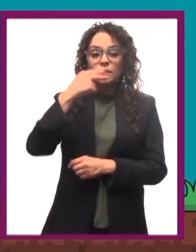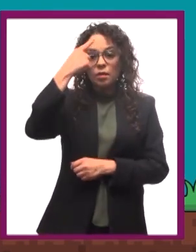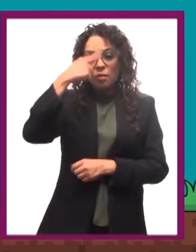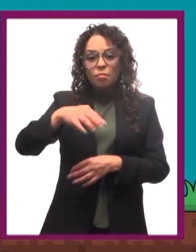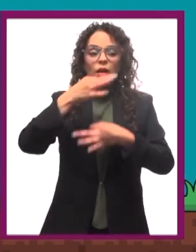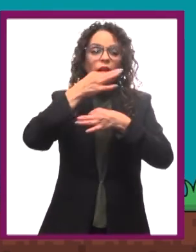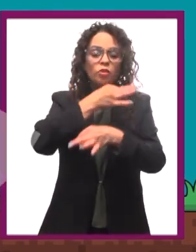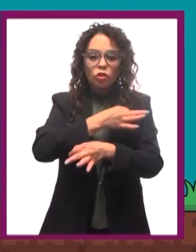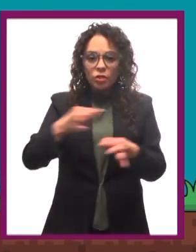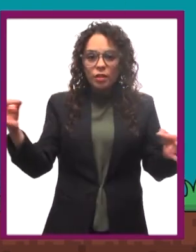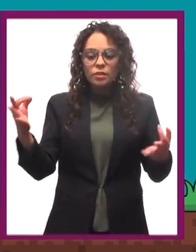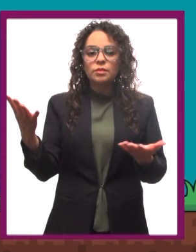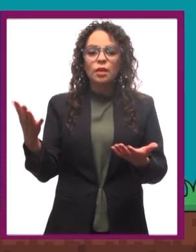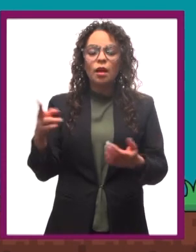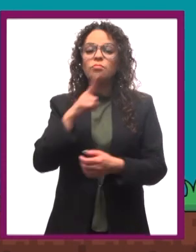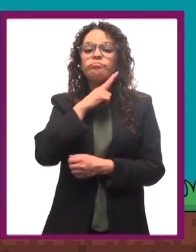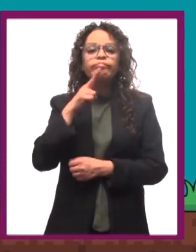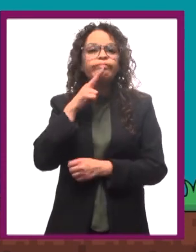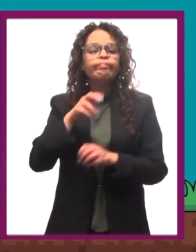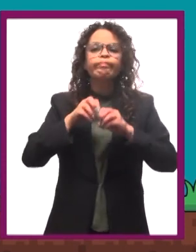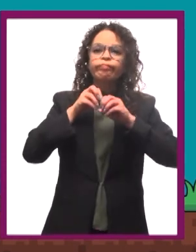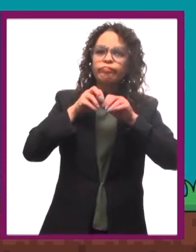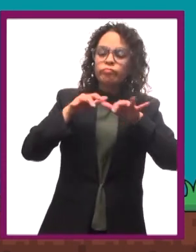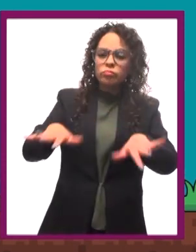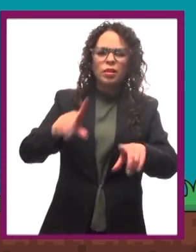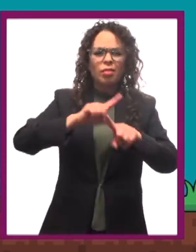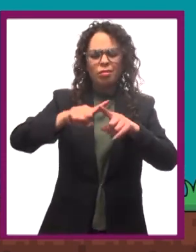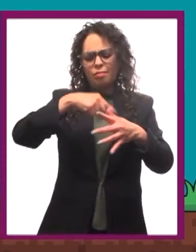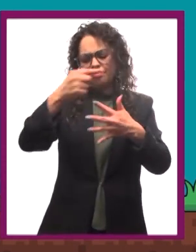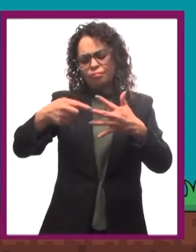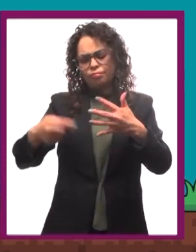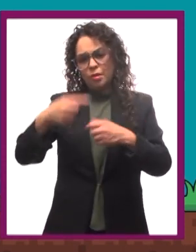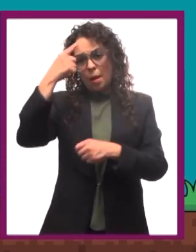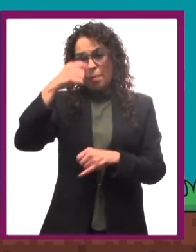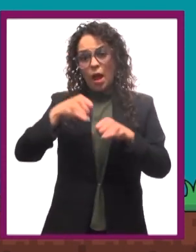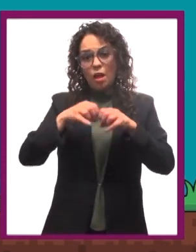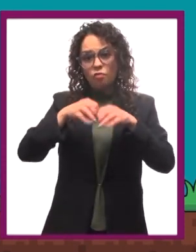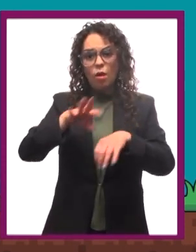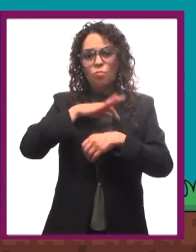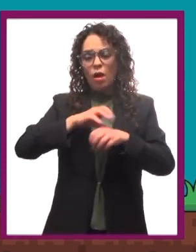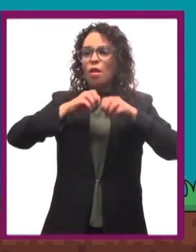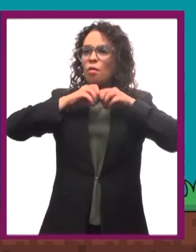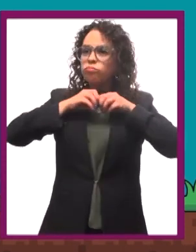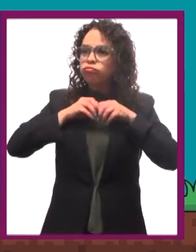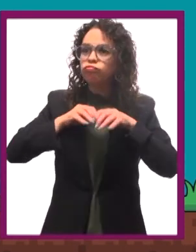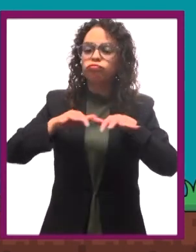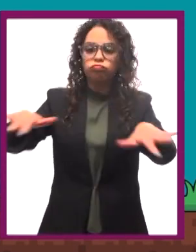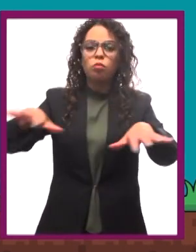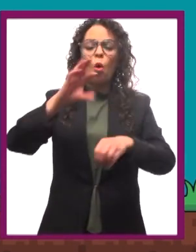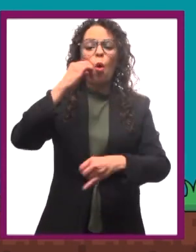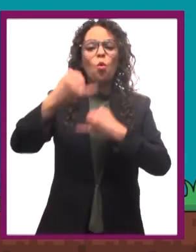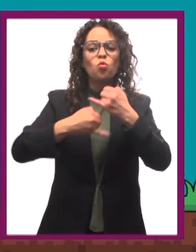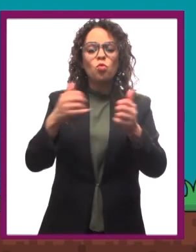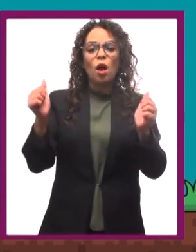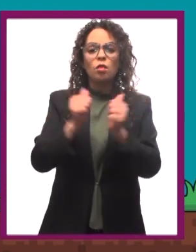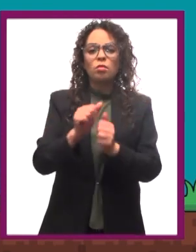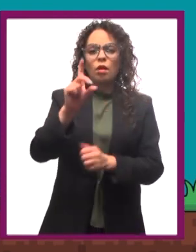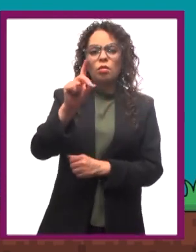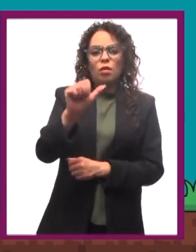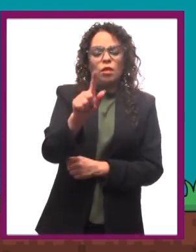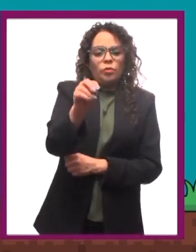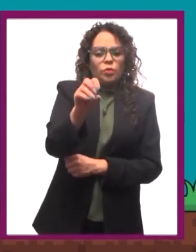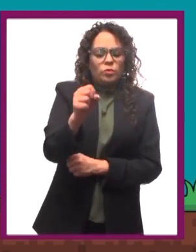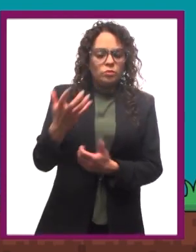para noticias, para anuncios y para muchísimas cosas más, para divulgación, nos puede servir para jugar